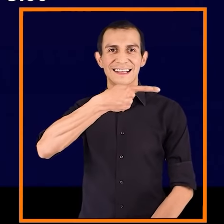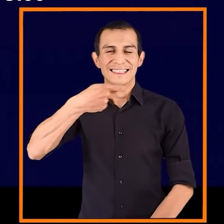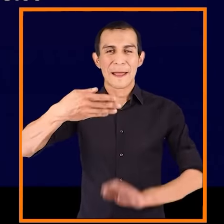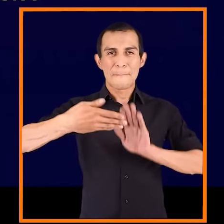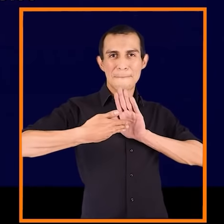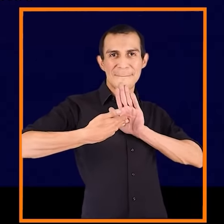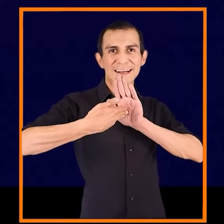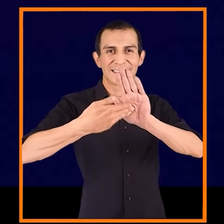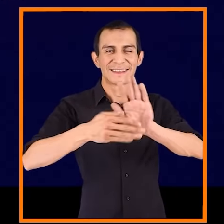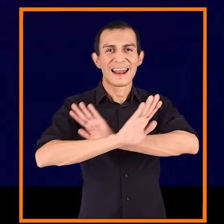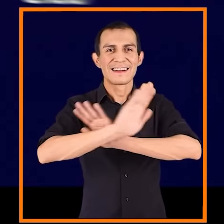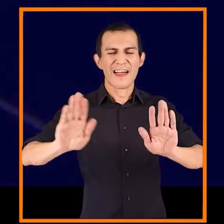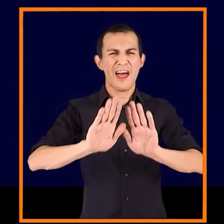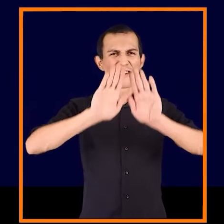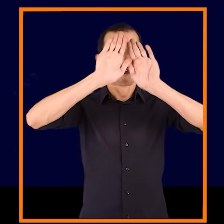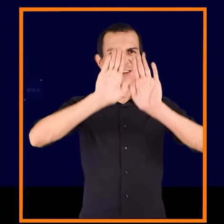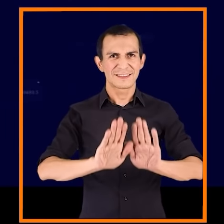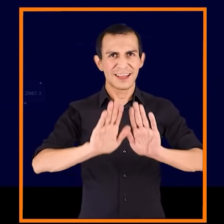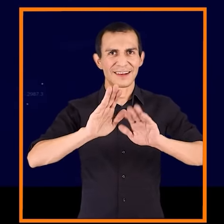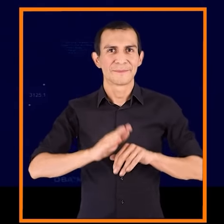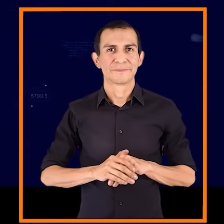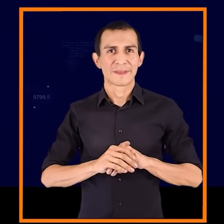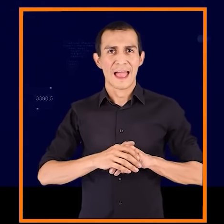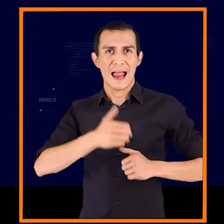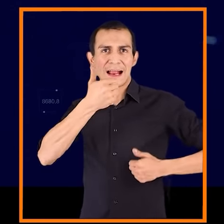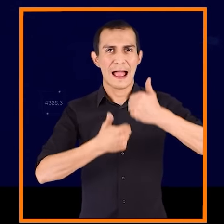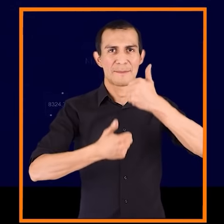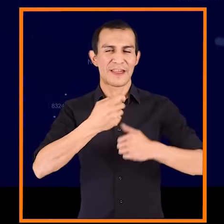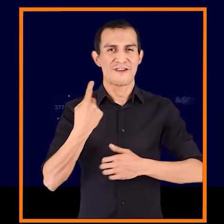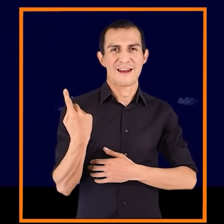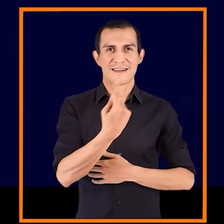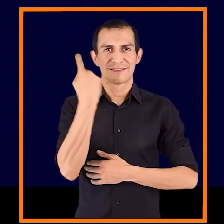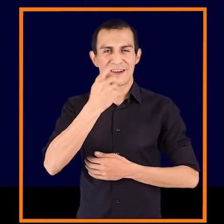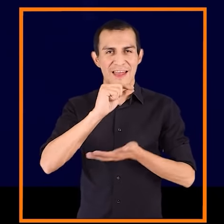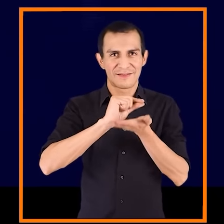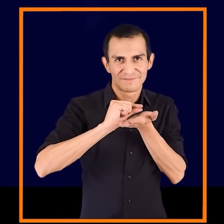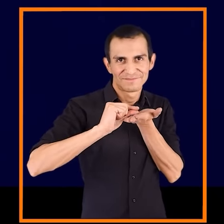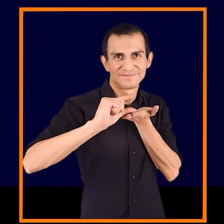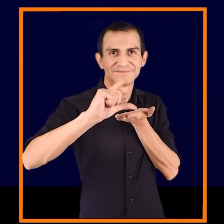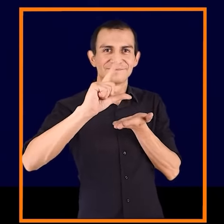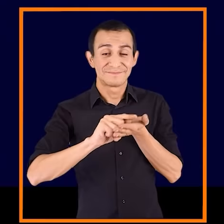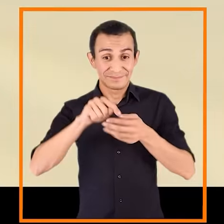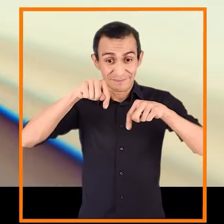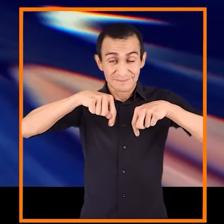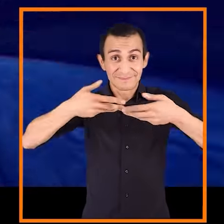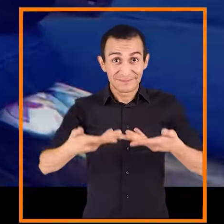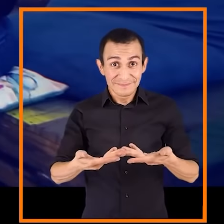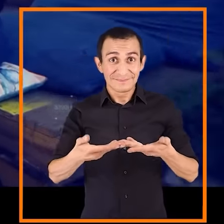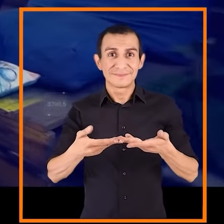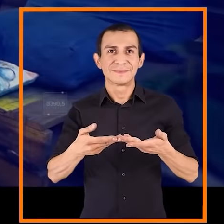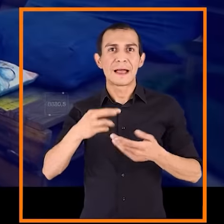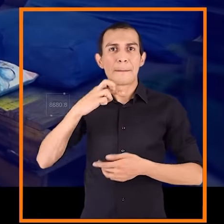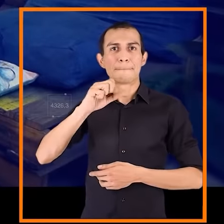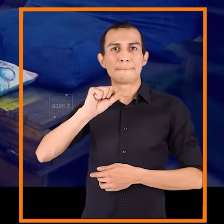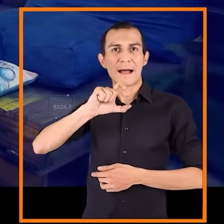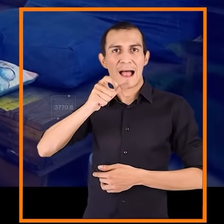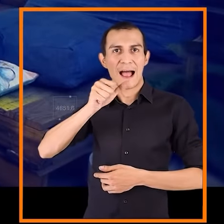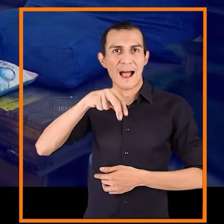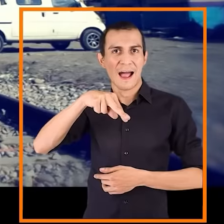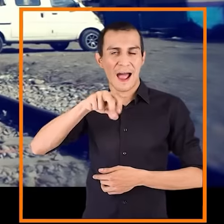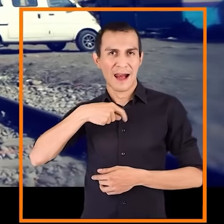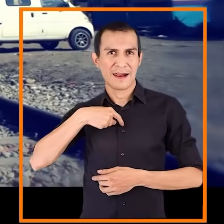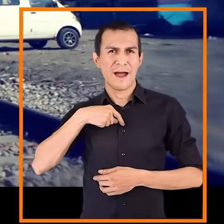Que siempre presenta Nada nos detiene, el Campeonato Nacional de Emprendimiento. Y aquí está